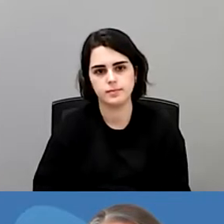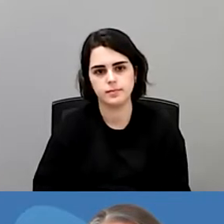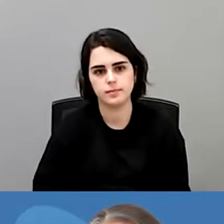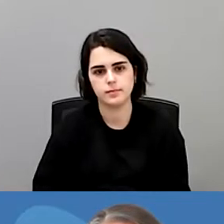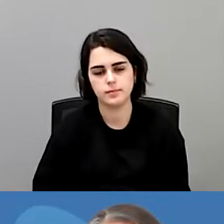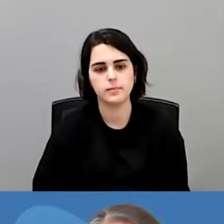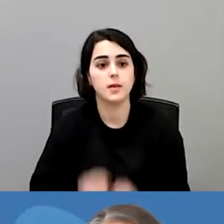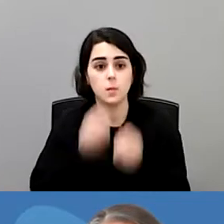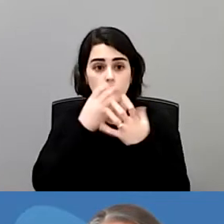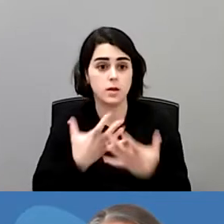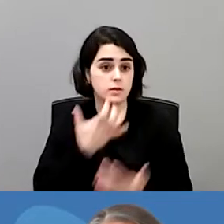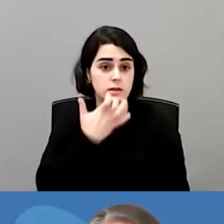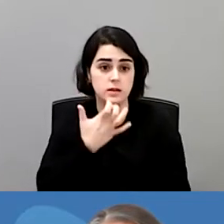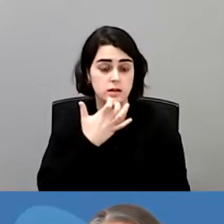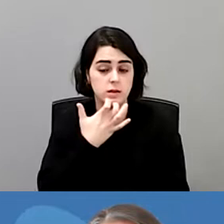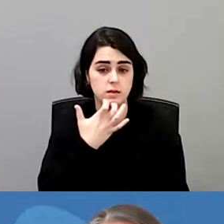Bueno, pues